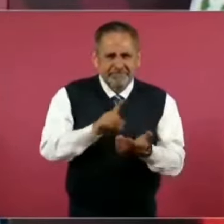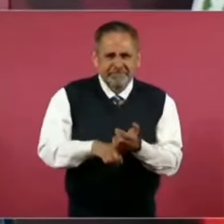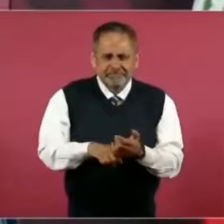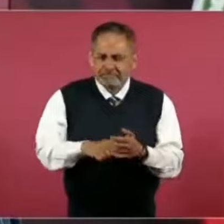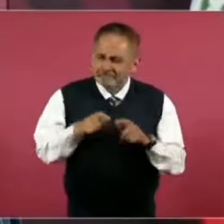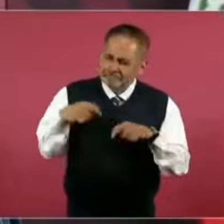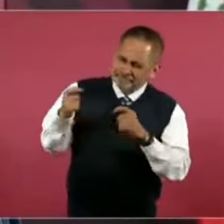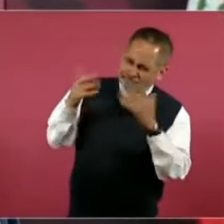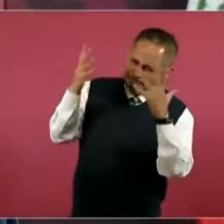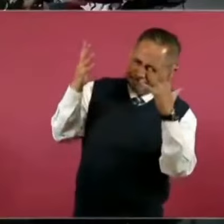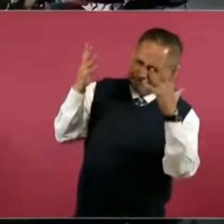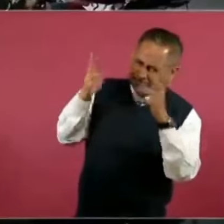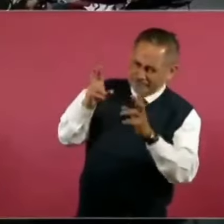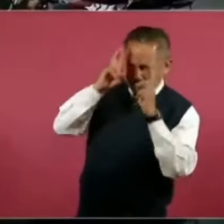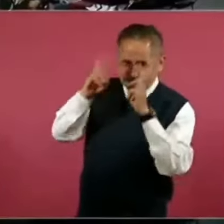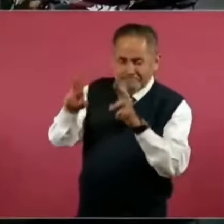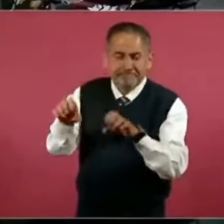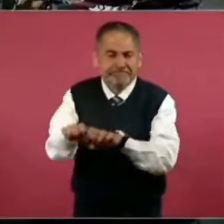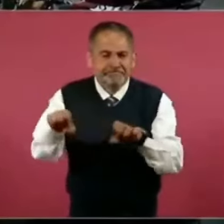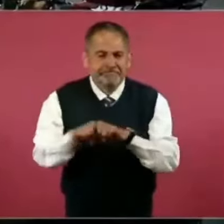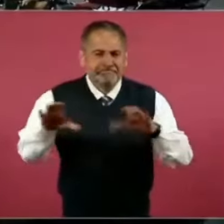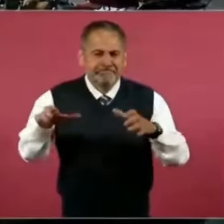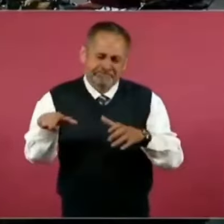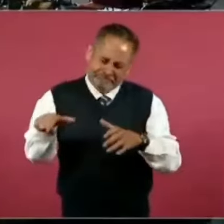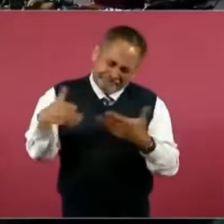hacer un homenaje a este equipo.